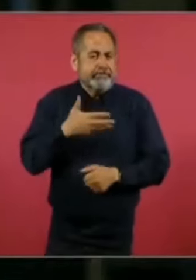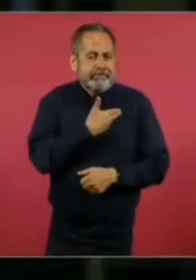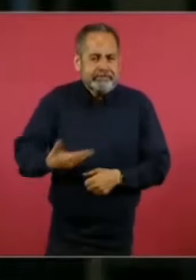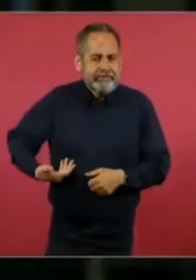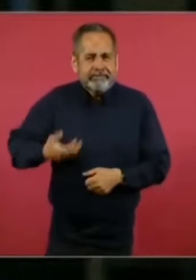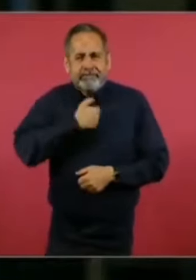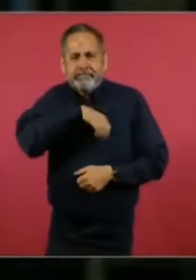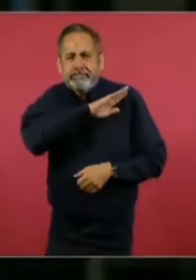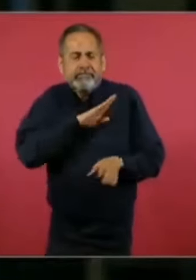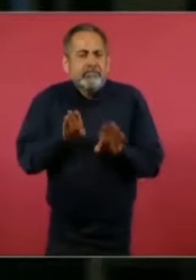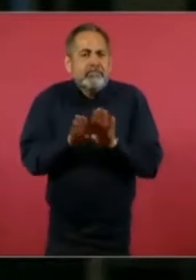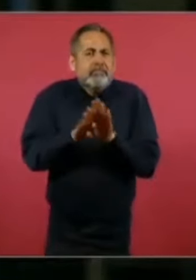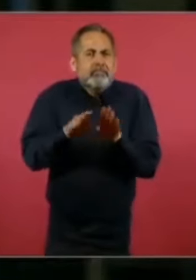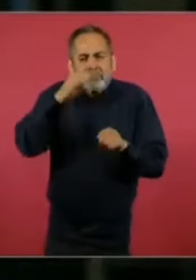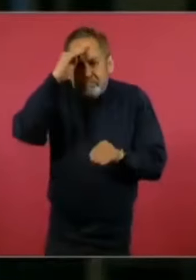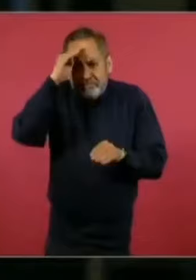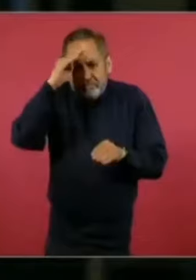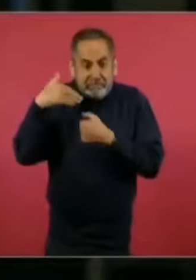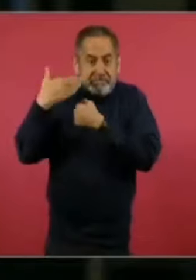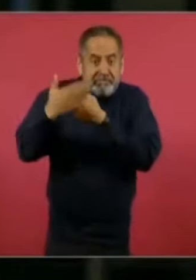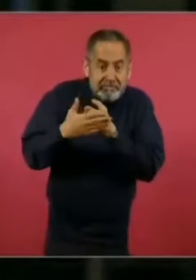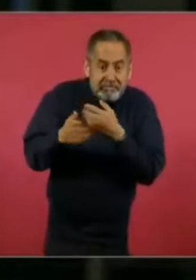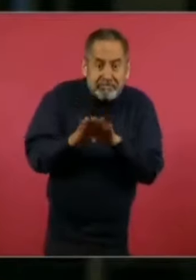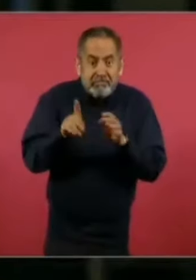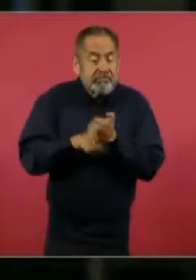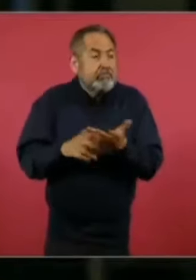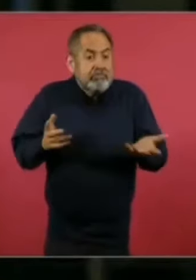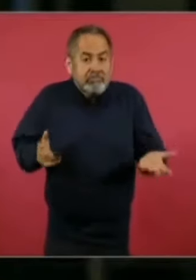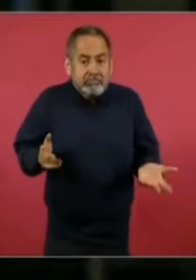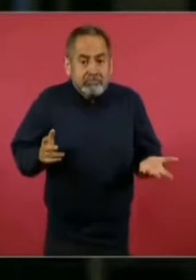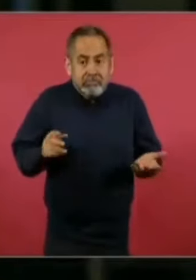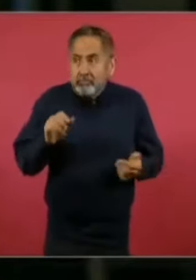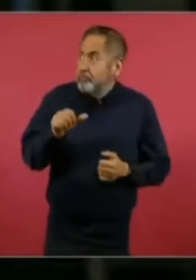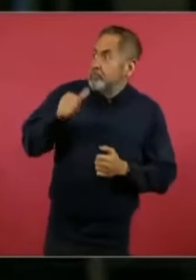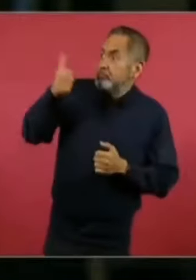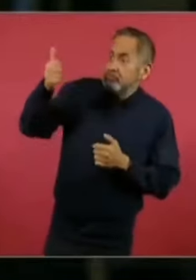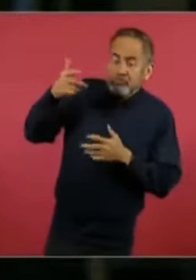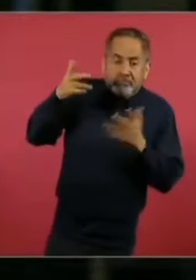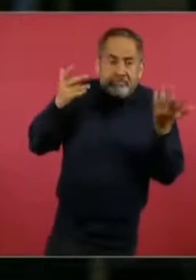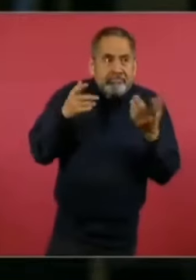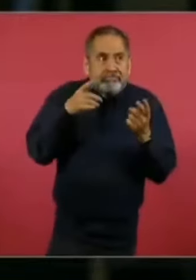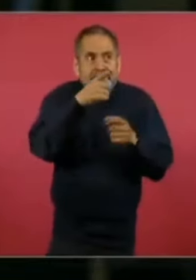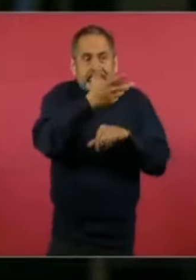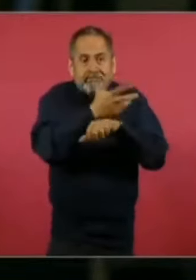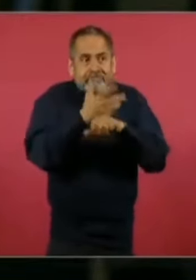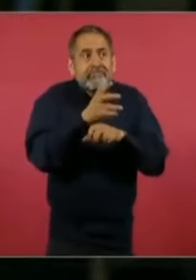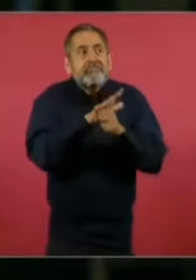doctora Sheinbaum? Y si y otra hora del mundo no sabemos qué presidente puede hacer, ¿cómo estar